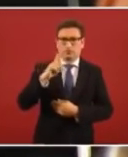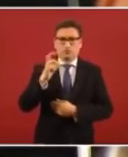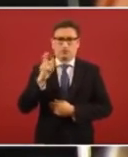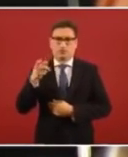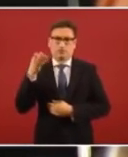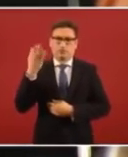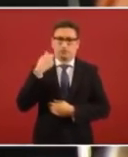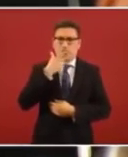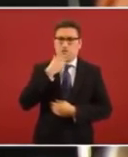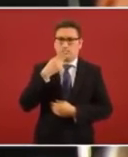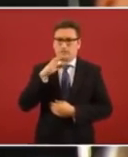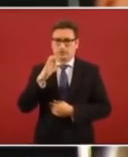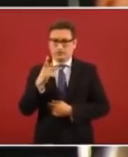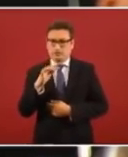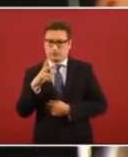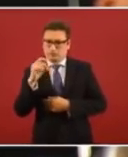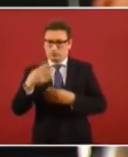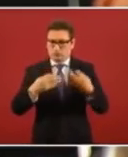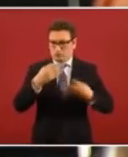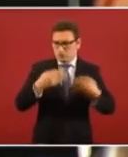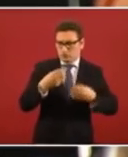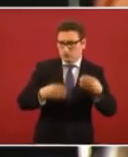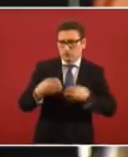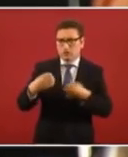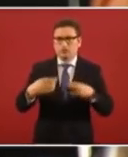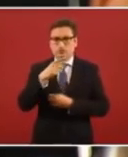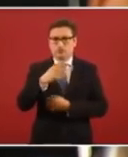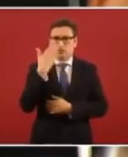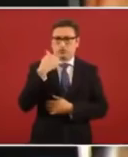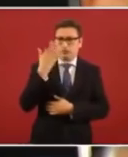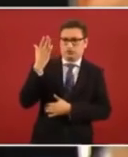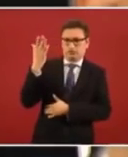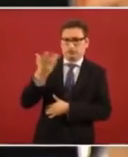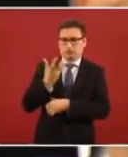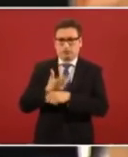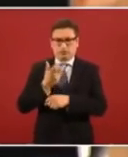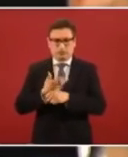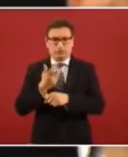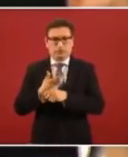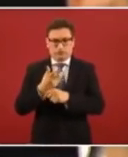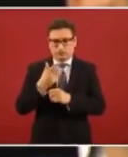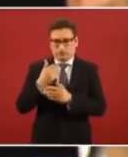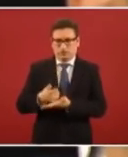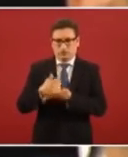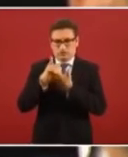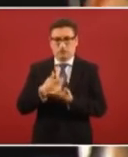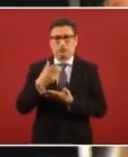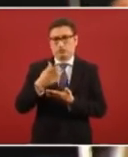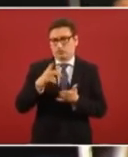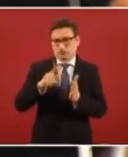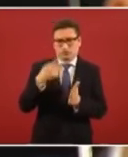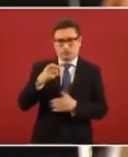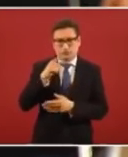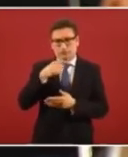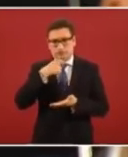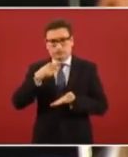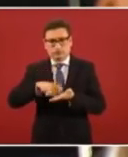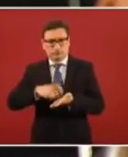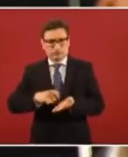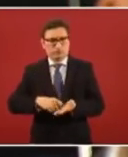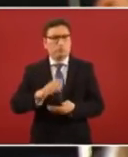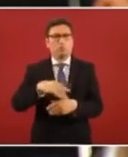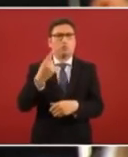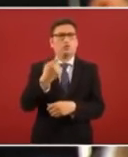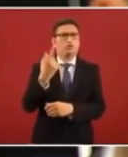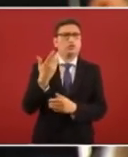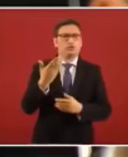Chapo. En ese momento usted sí pidió la ayuda de Estados Unidos, como nuevamente le refiere en esta carta, porque